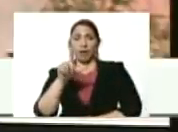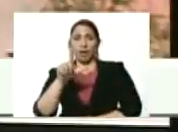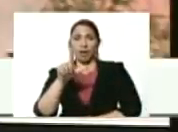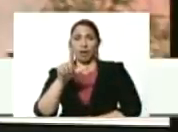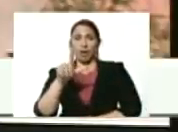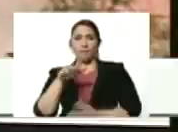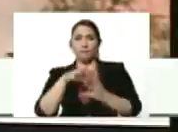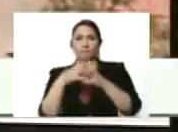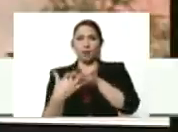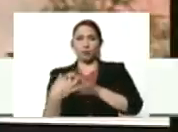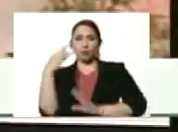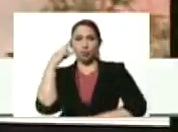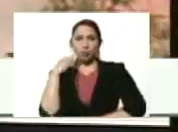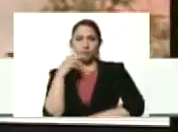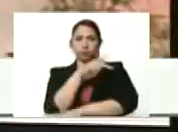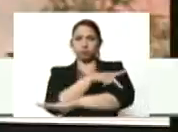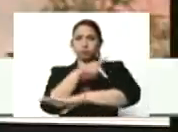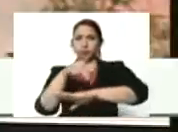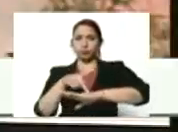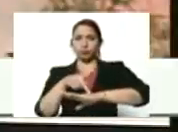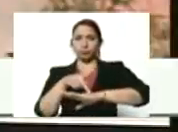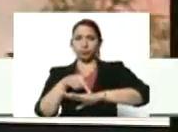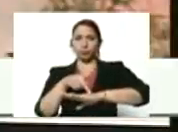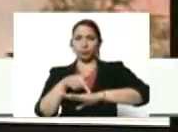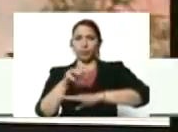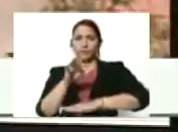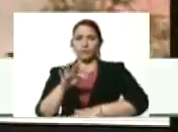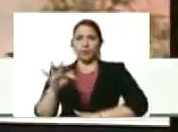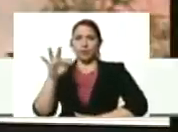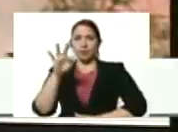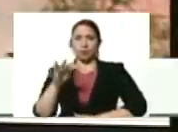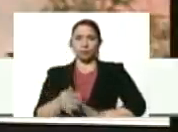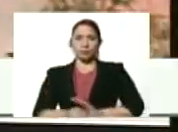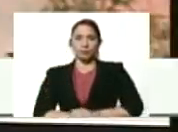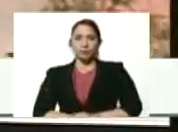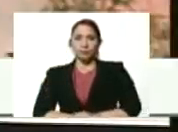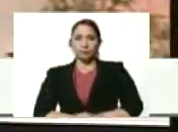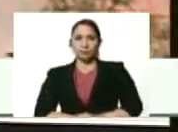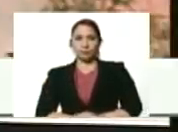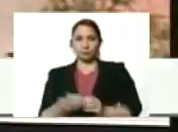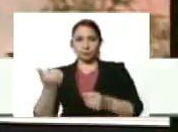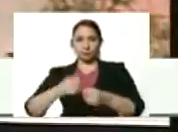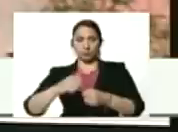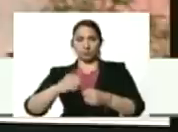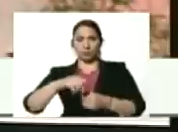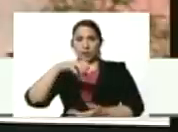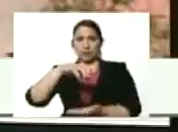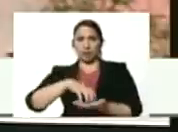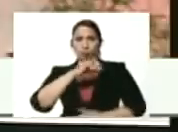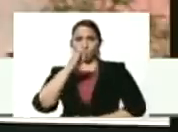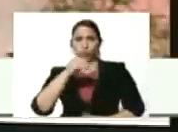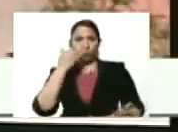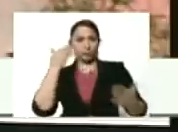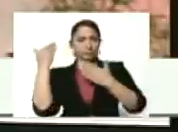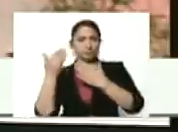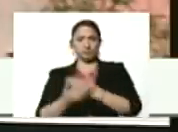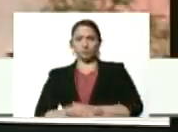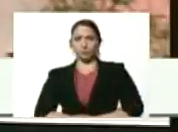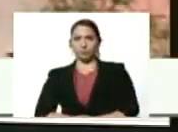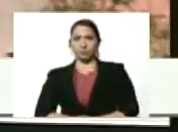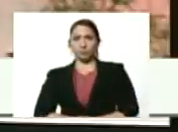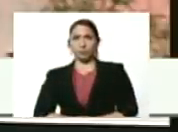Bolívar, parroquia Francisco Eugenio Bustamante, en Maracaibo. Adelante, gobernador.